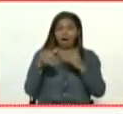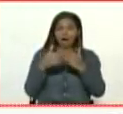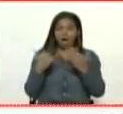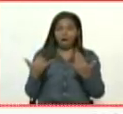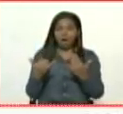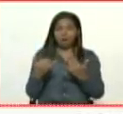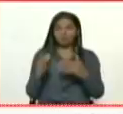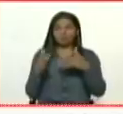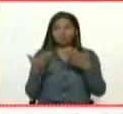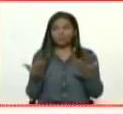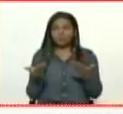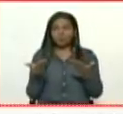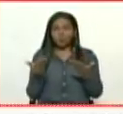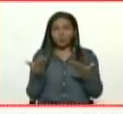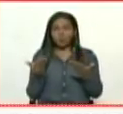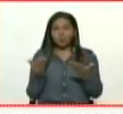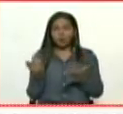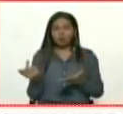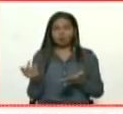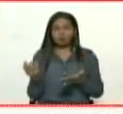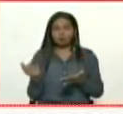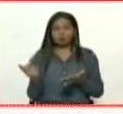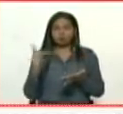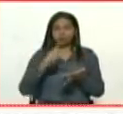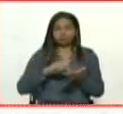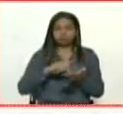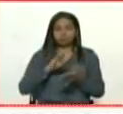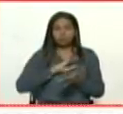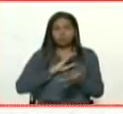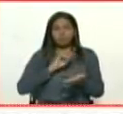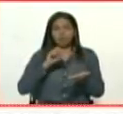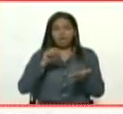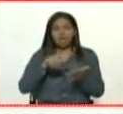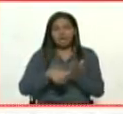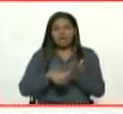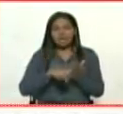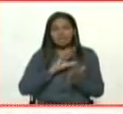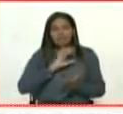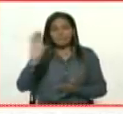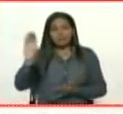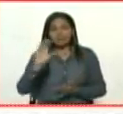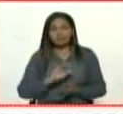cuando ingresaba en la cuenta del carnet de la patria,